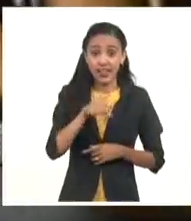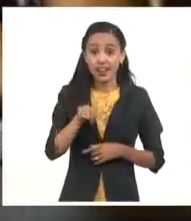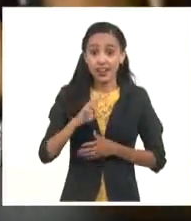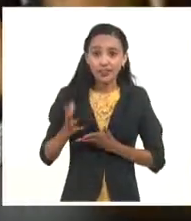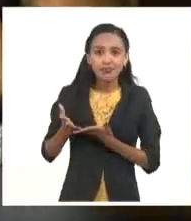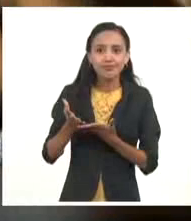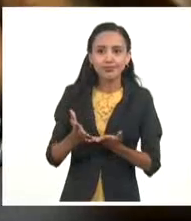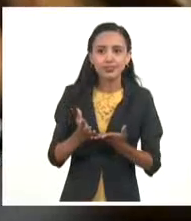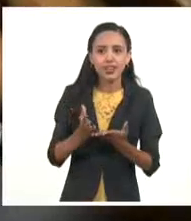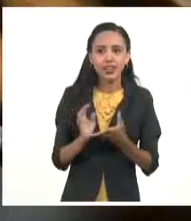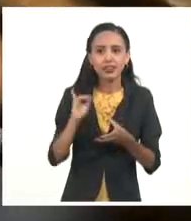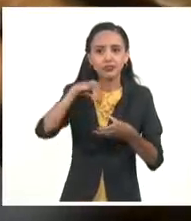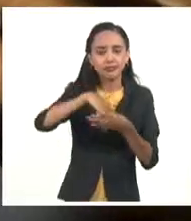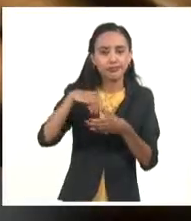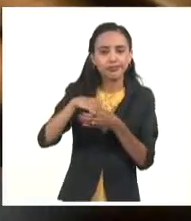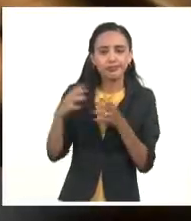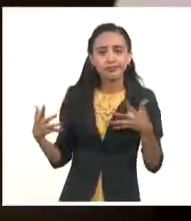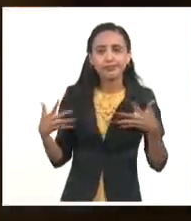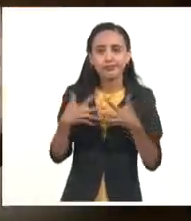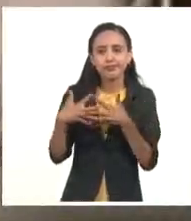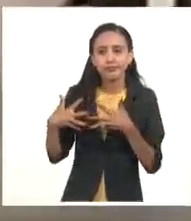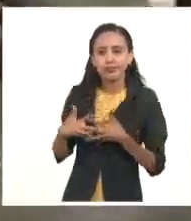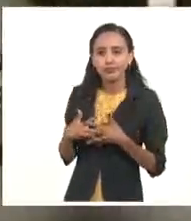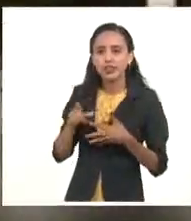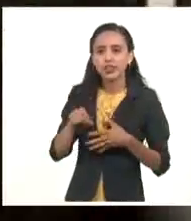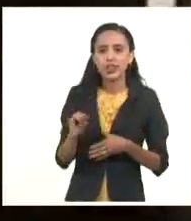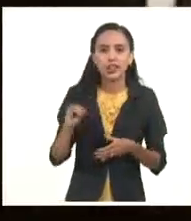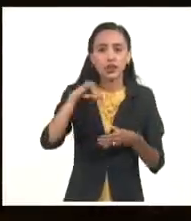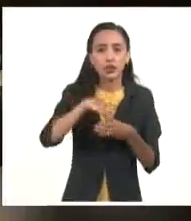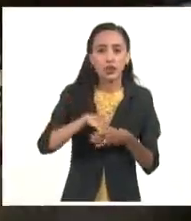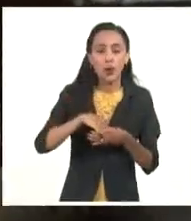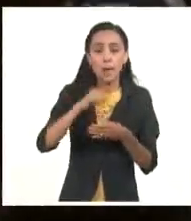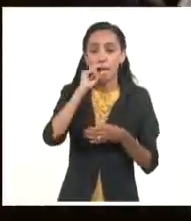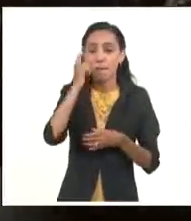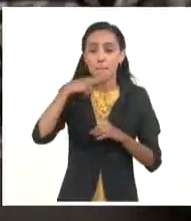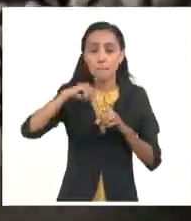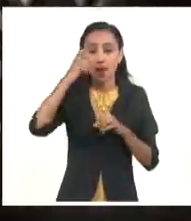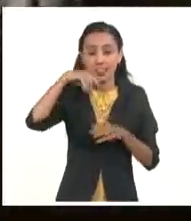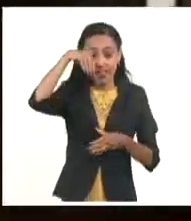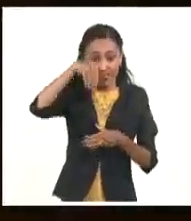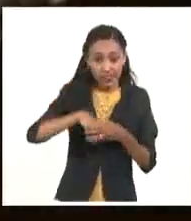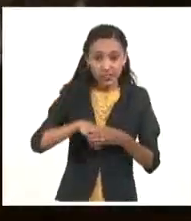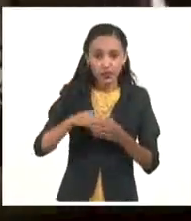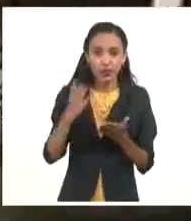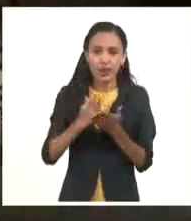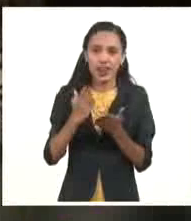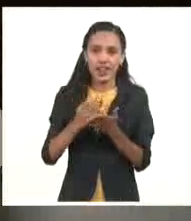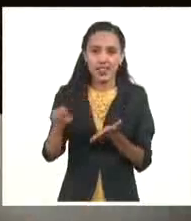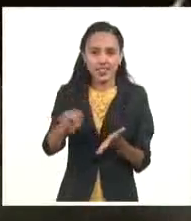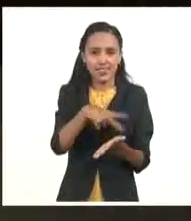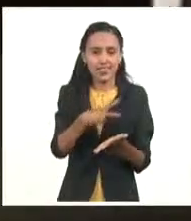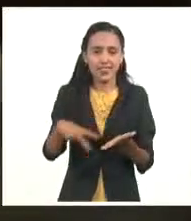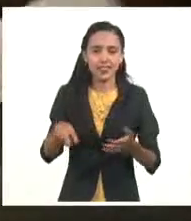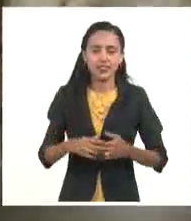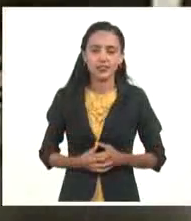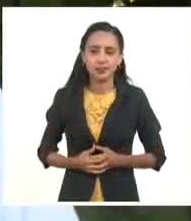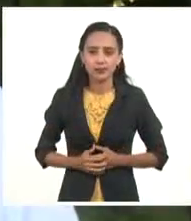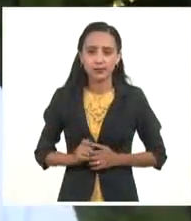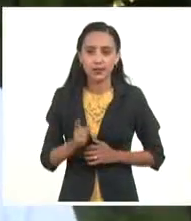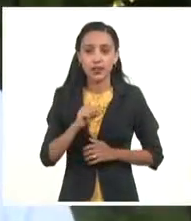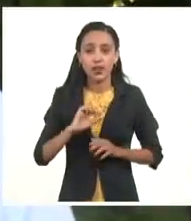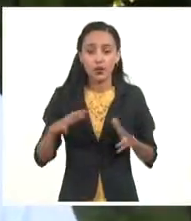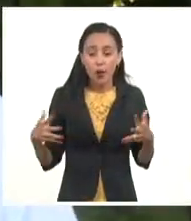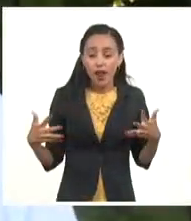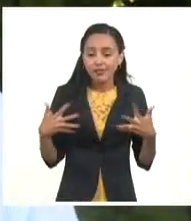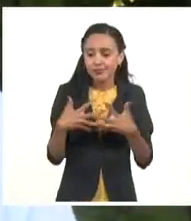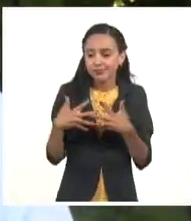aquí a cuba fue que incluyó los bandas dentro de la clase de danza empieza a mezclar nuestros estratos de